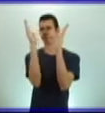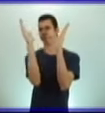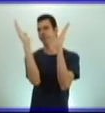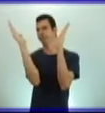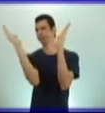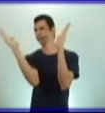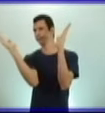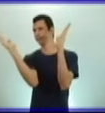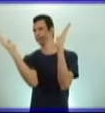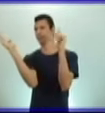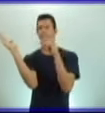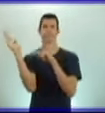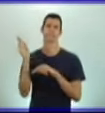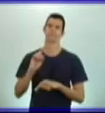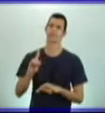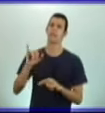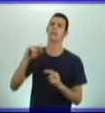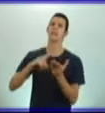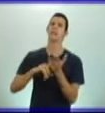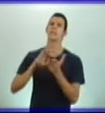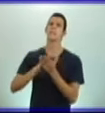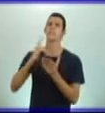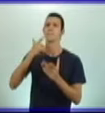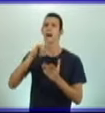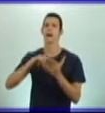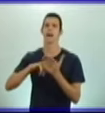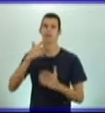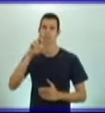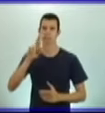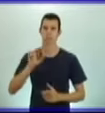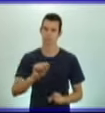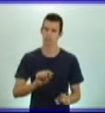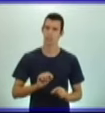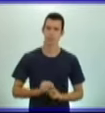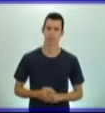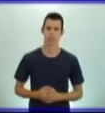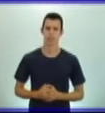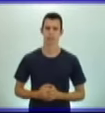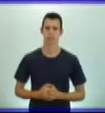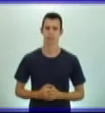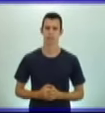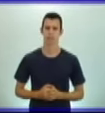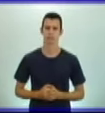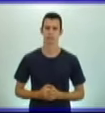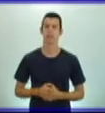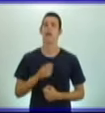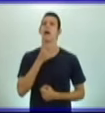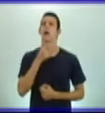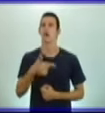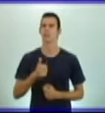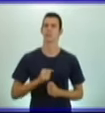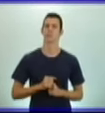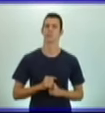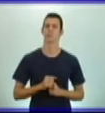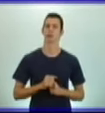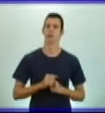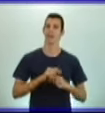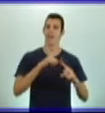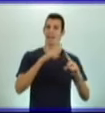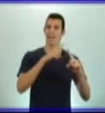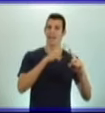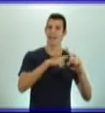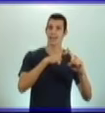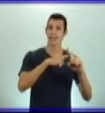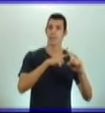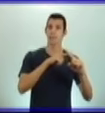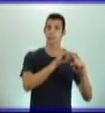tienen los valores de las Y a medida que los valores de las X van aumentando. Por ejemplo,